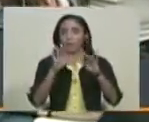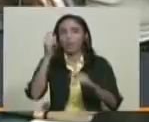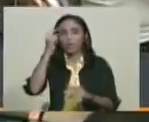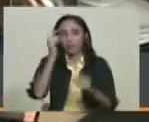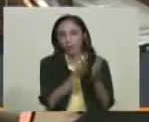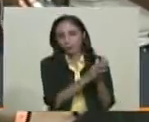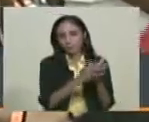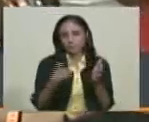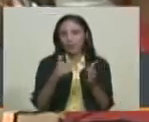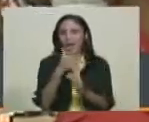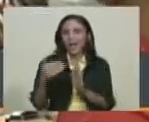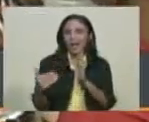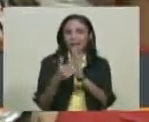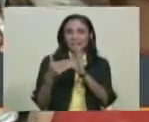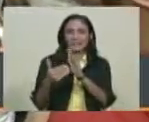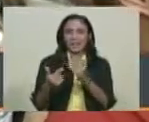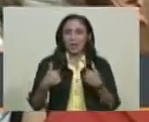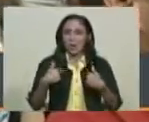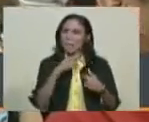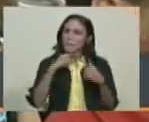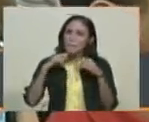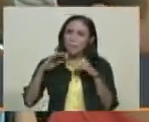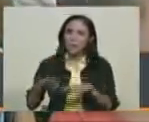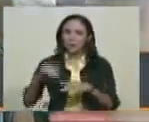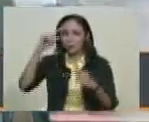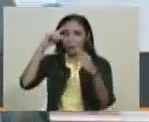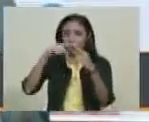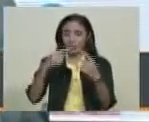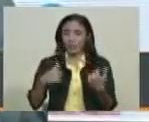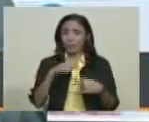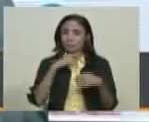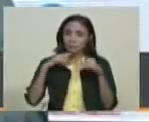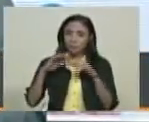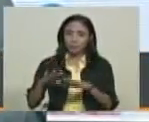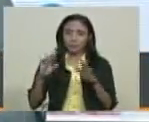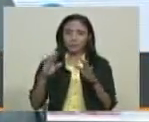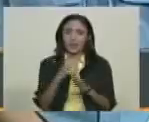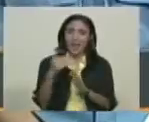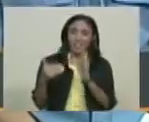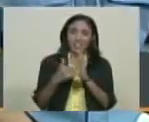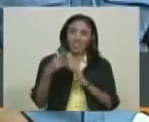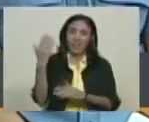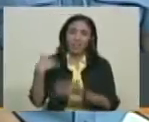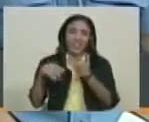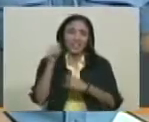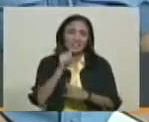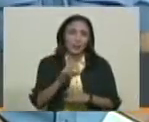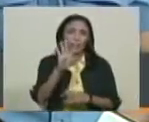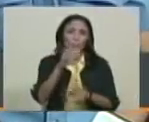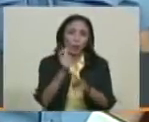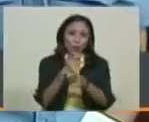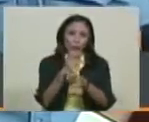del atentado que pretendió asesinar la paz de la República.